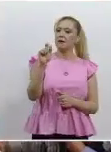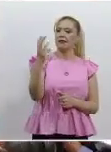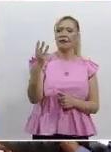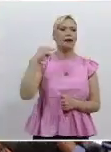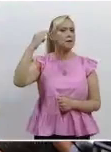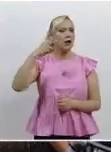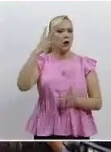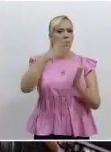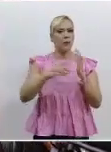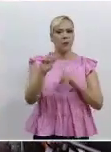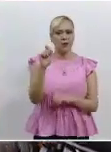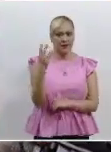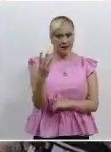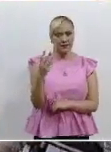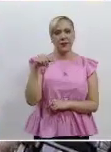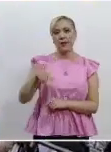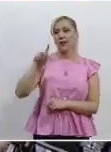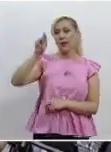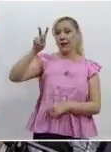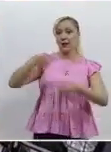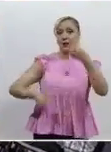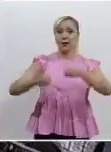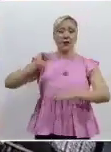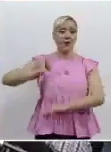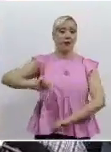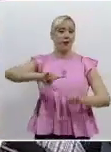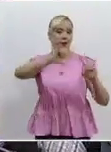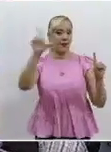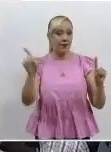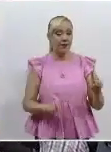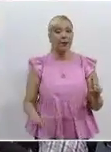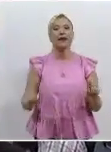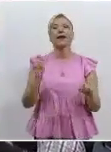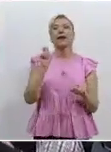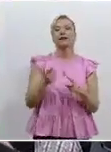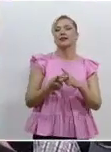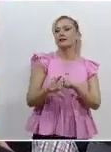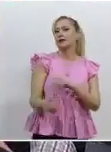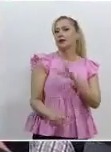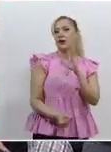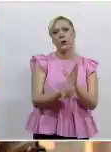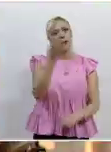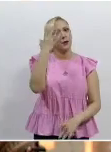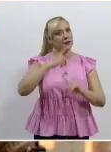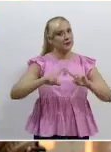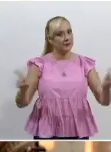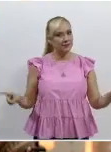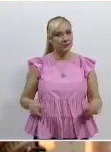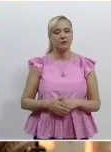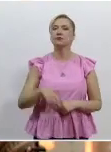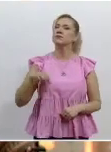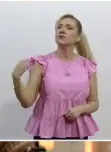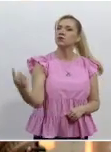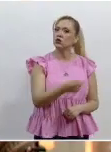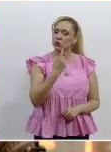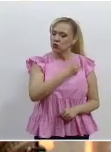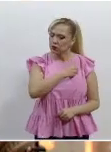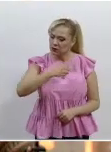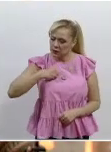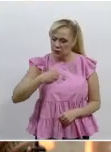marzo de 2023, el canal del Poder Judicial de la Federación inició una nueva etapa. Tenemos la